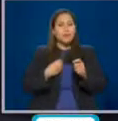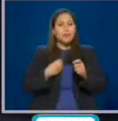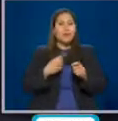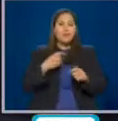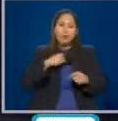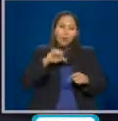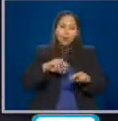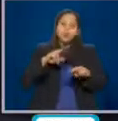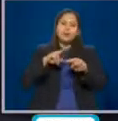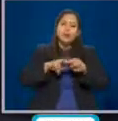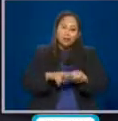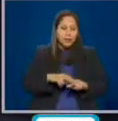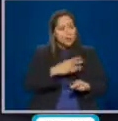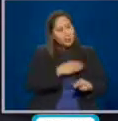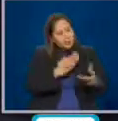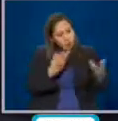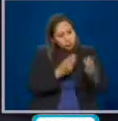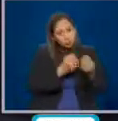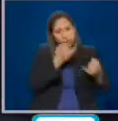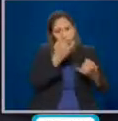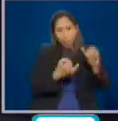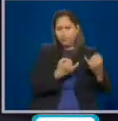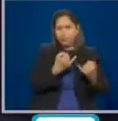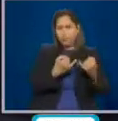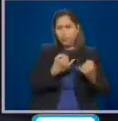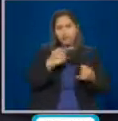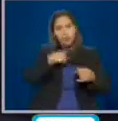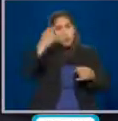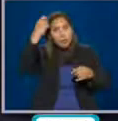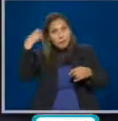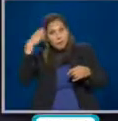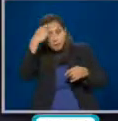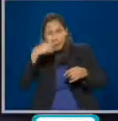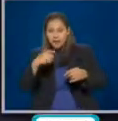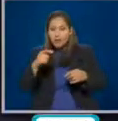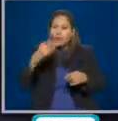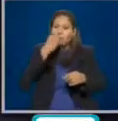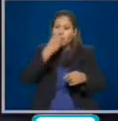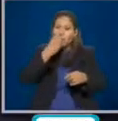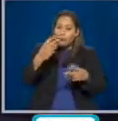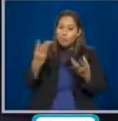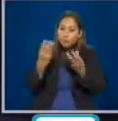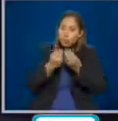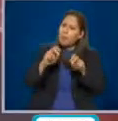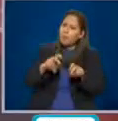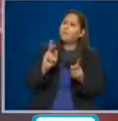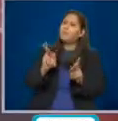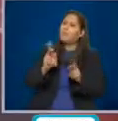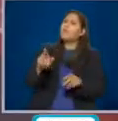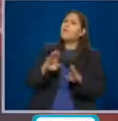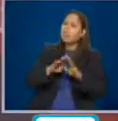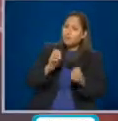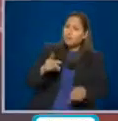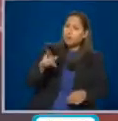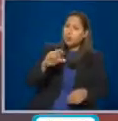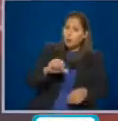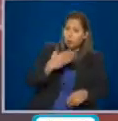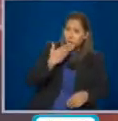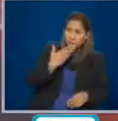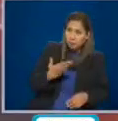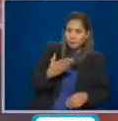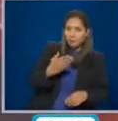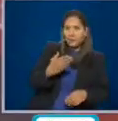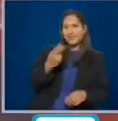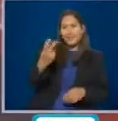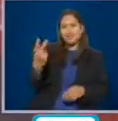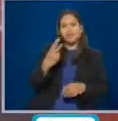voy a sentar y voy a jugar con mi hijo. Sí. No es, bueno, en lo que lo estoy peinando, en lo que estoy dando de desayunar, platico, ¿cómo te está yendo en tu día a día? Es así como